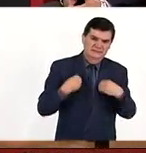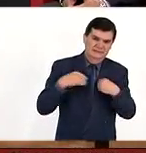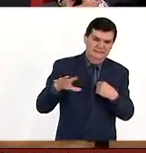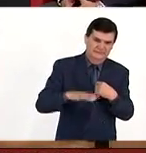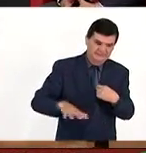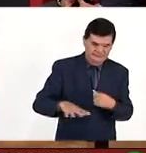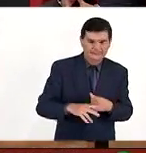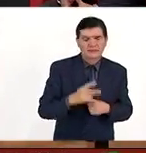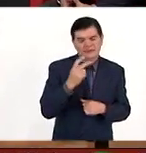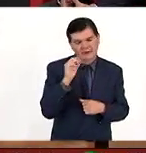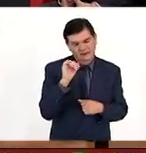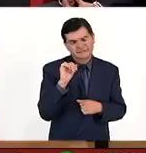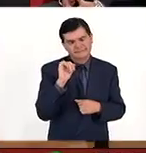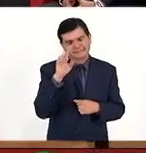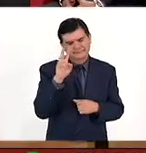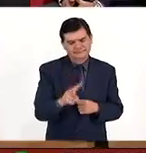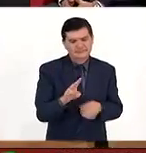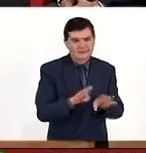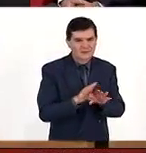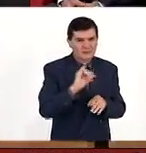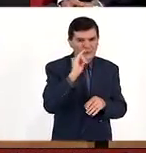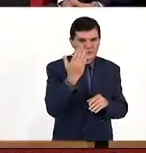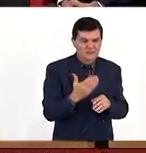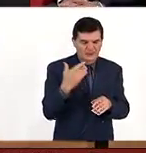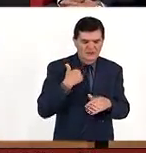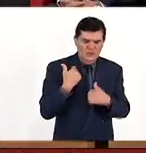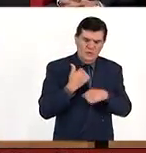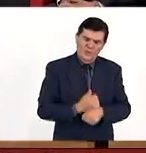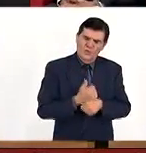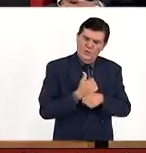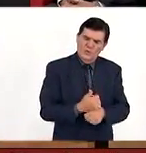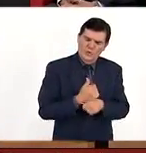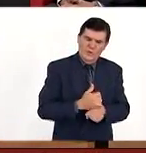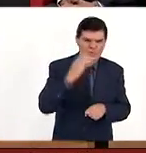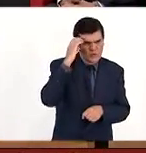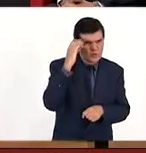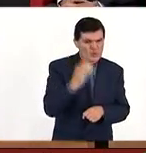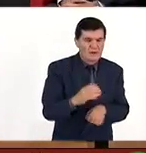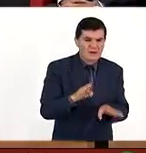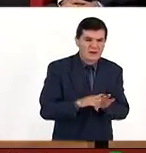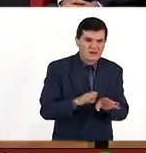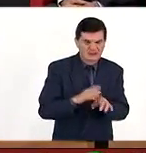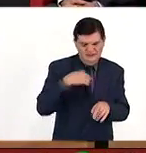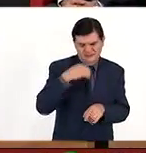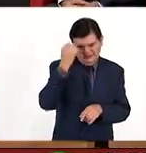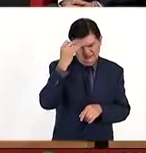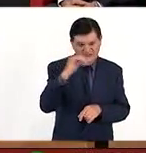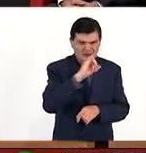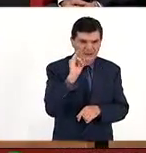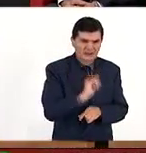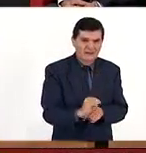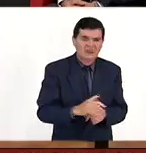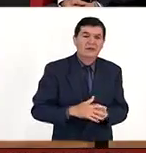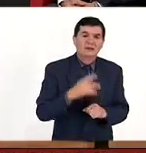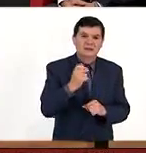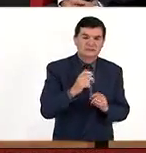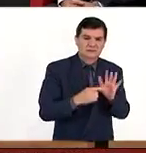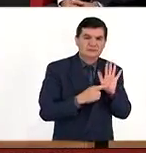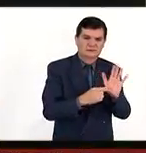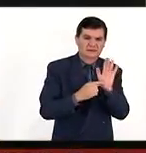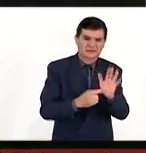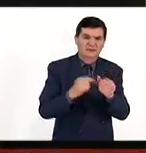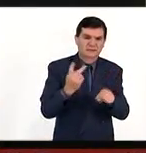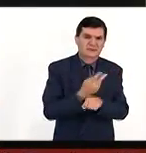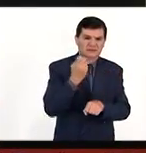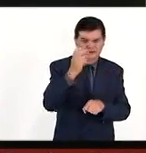si en efecto es una imagen dramática que difícilmente lo vamos a olvidar refleja un poco lo que